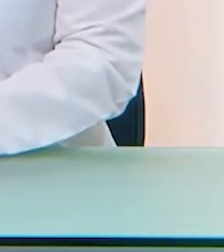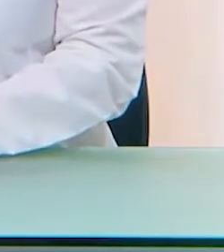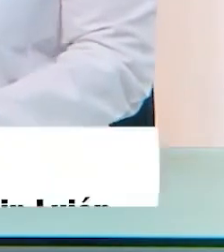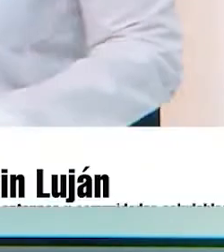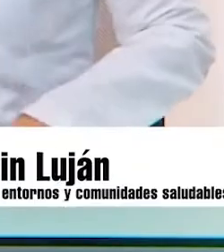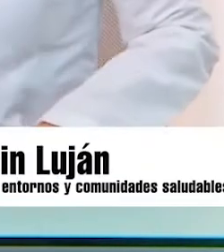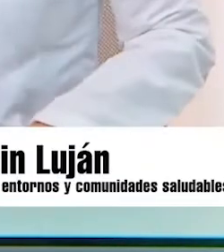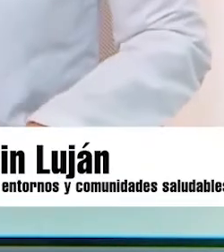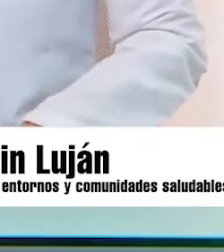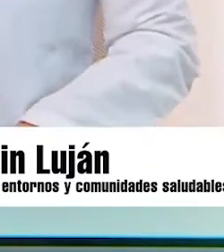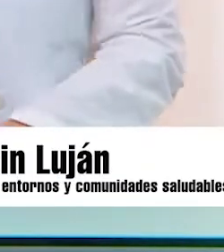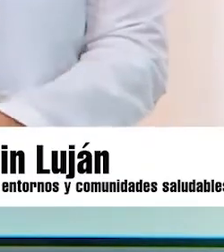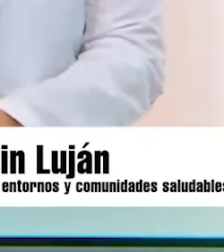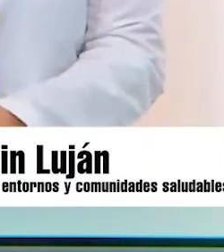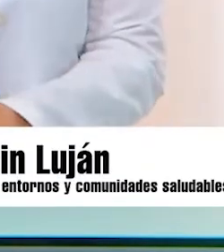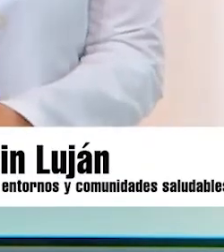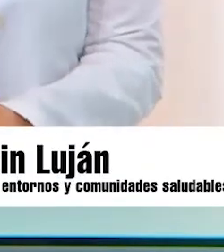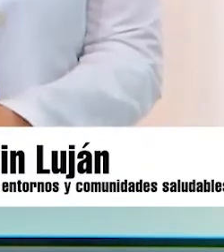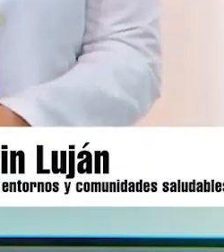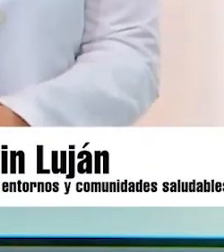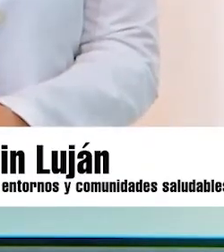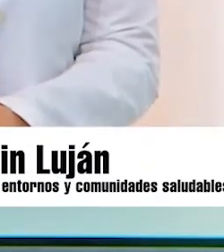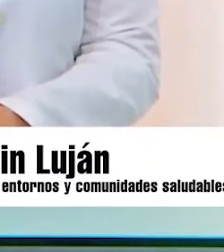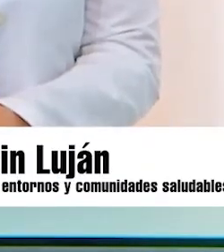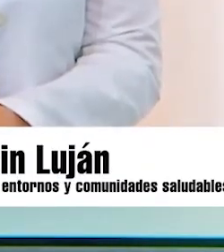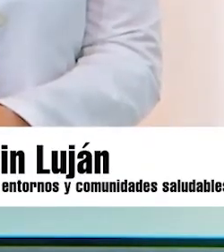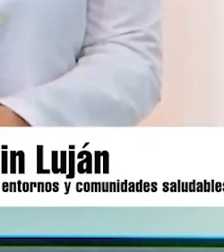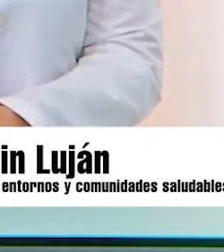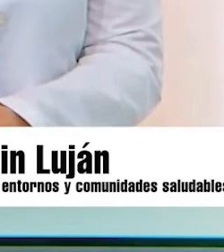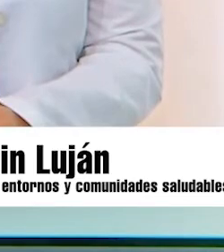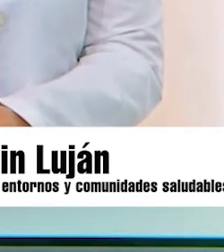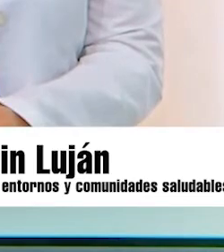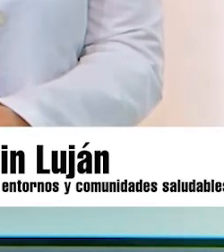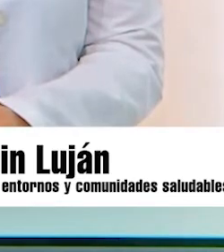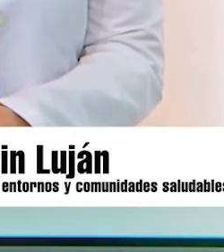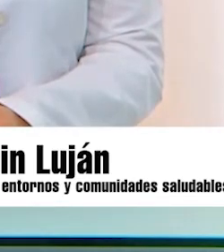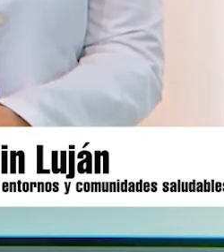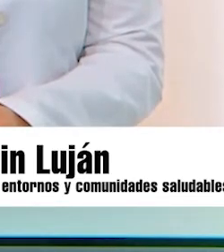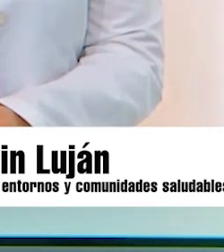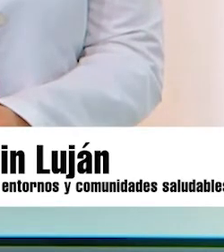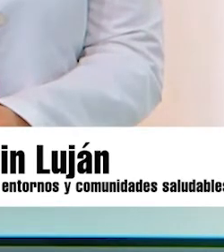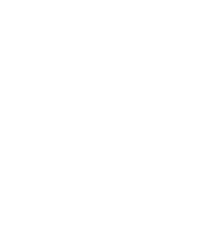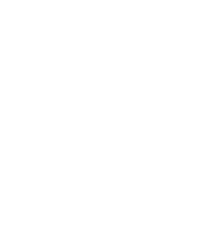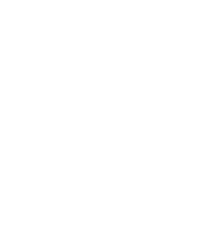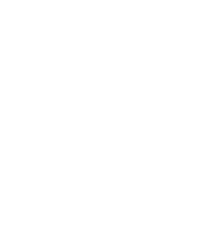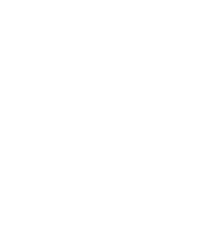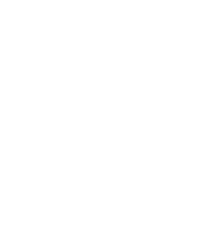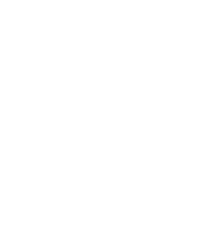reporte del día de hoy, doctora. Muchas gracias. Continuaremos informando todos los días por este mismo medio. Gracias.